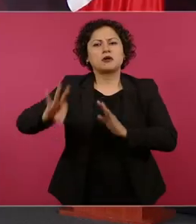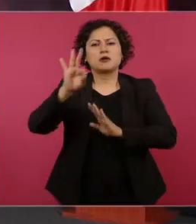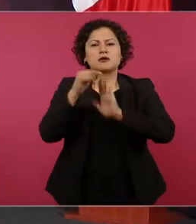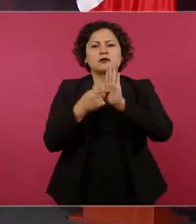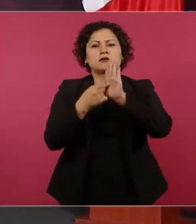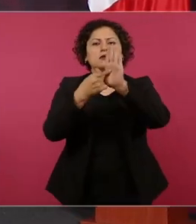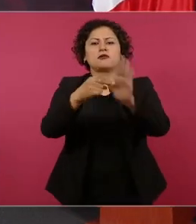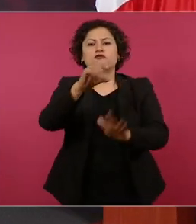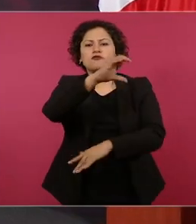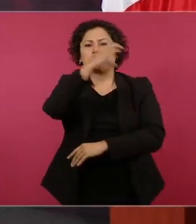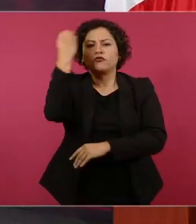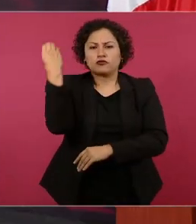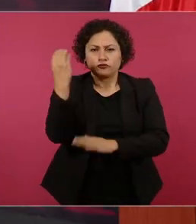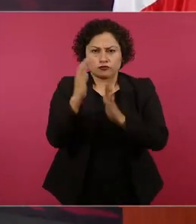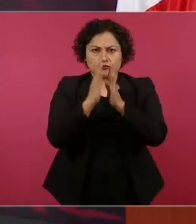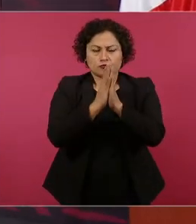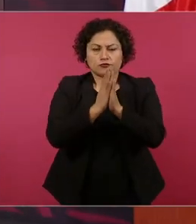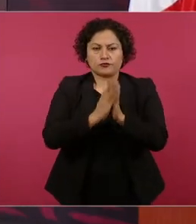puente